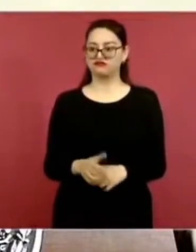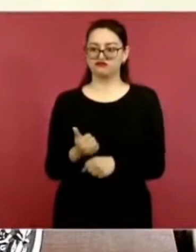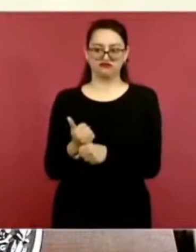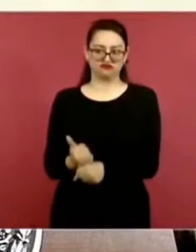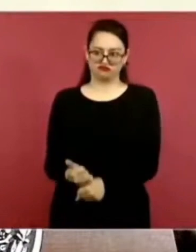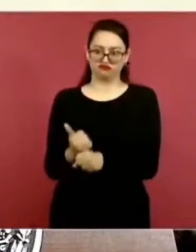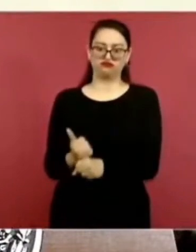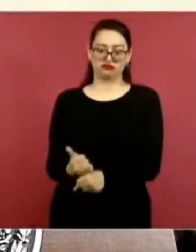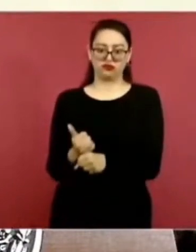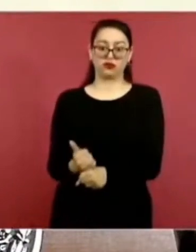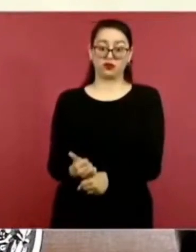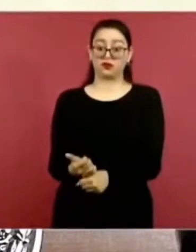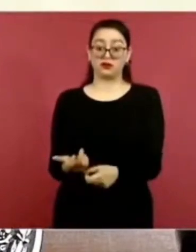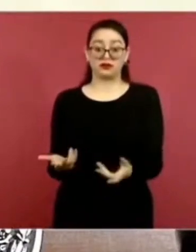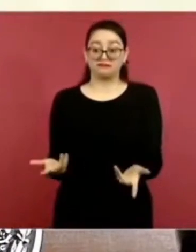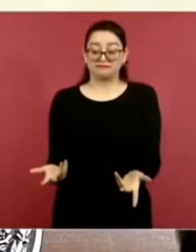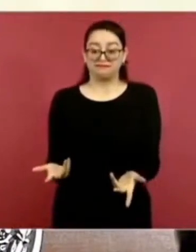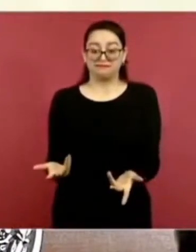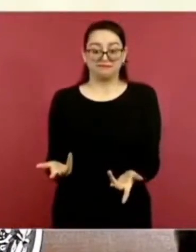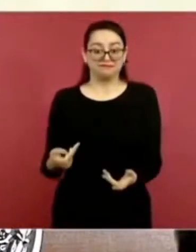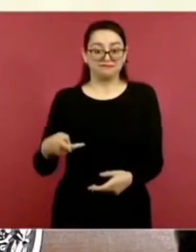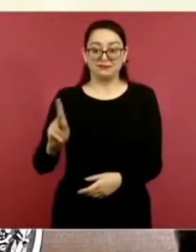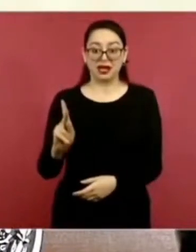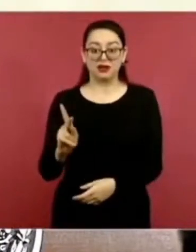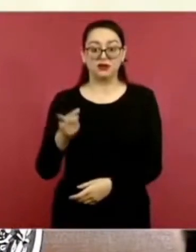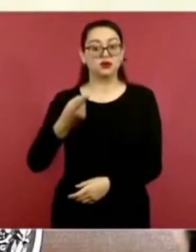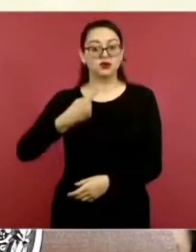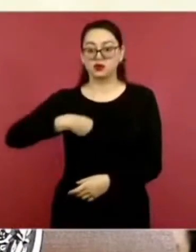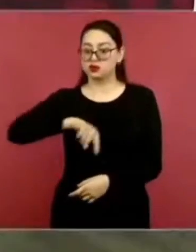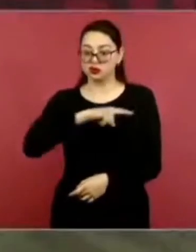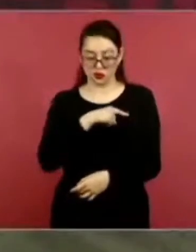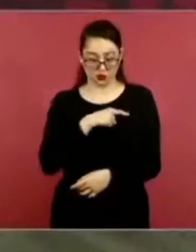padece, pero que estamos trabajando.